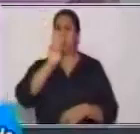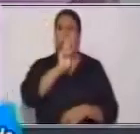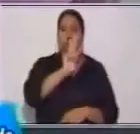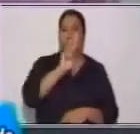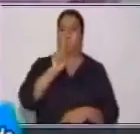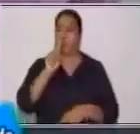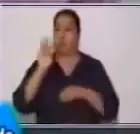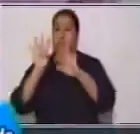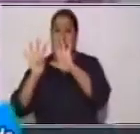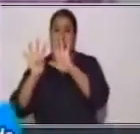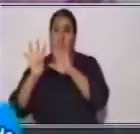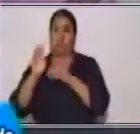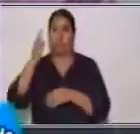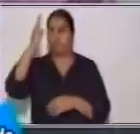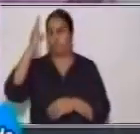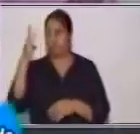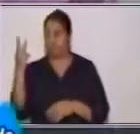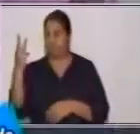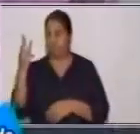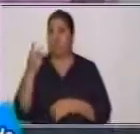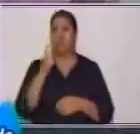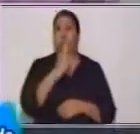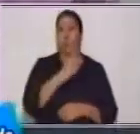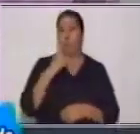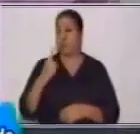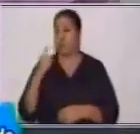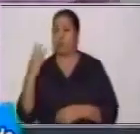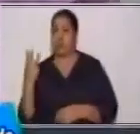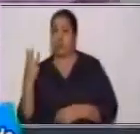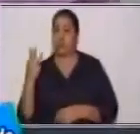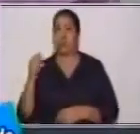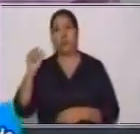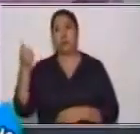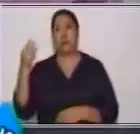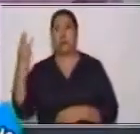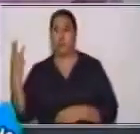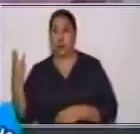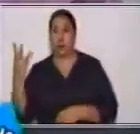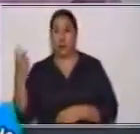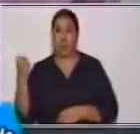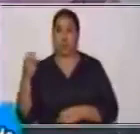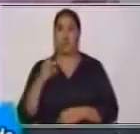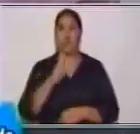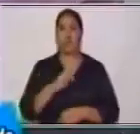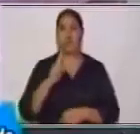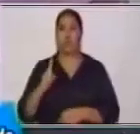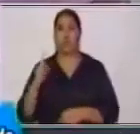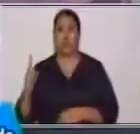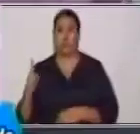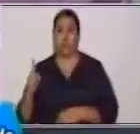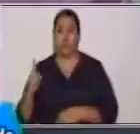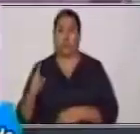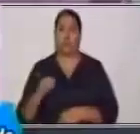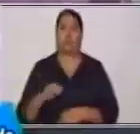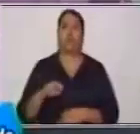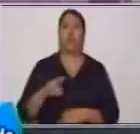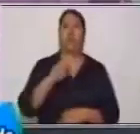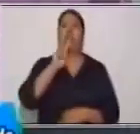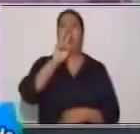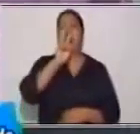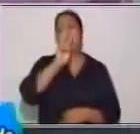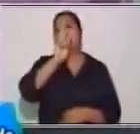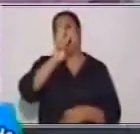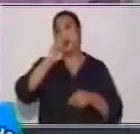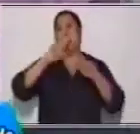9. Tercera, 1, 1 y 3. Y tercera, 1, 1 y 1. 3 por 2,